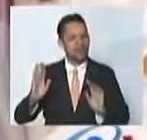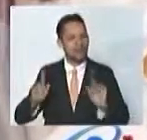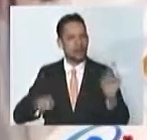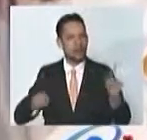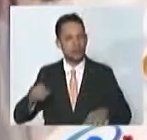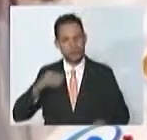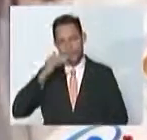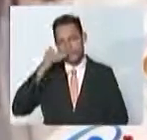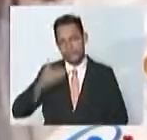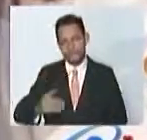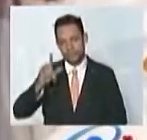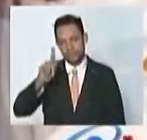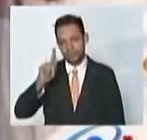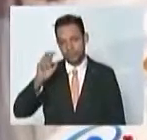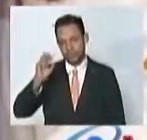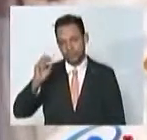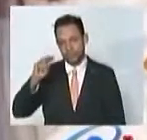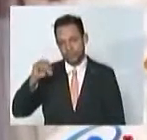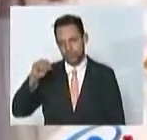es, fono habla,